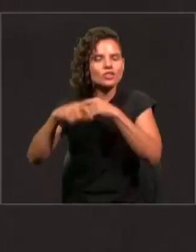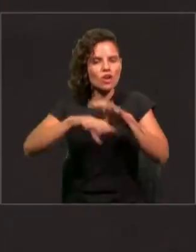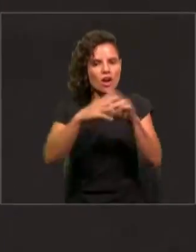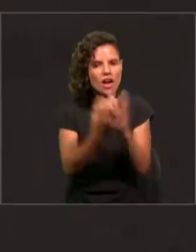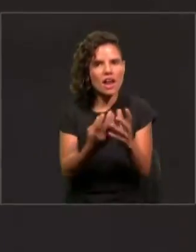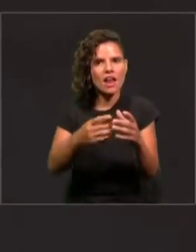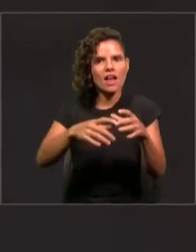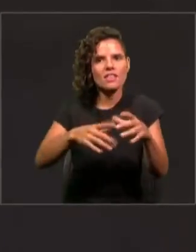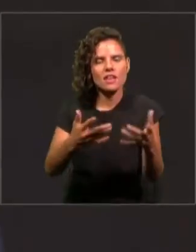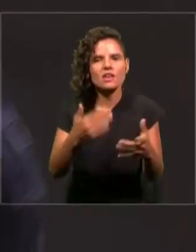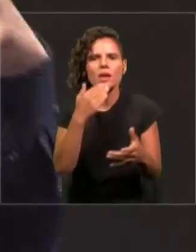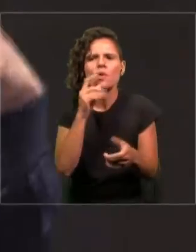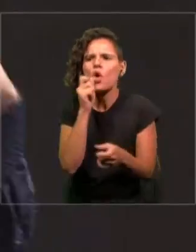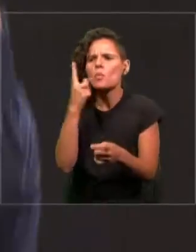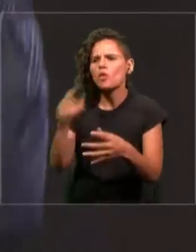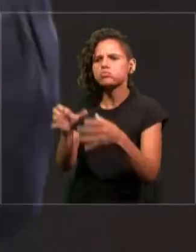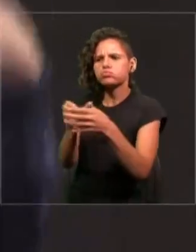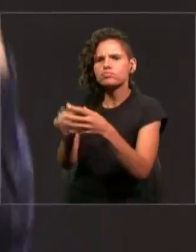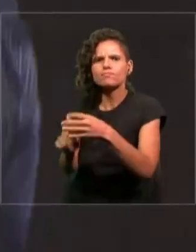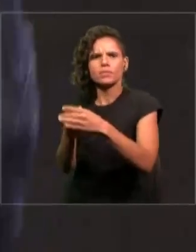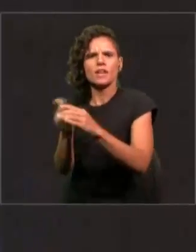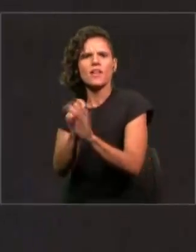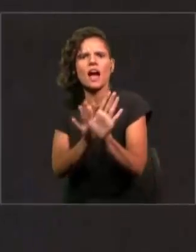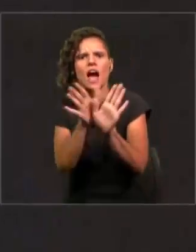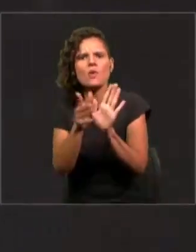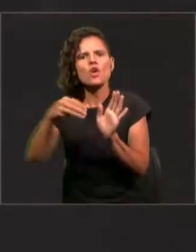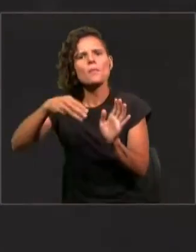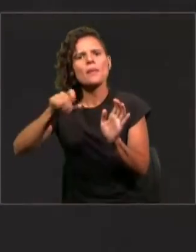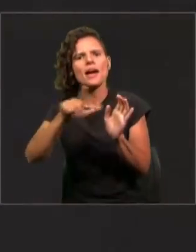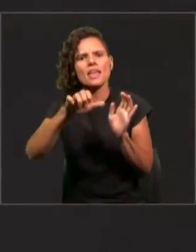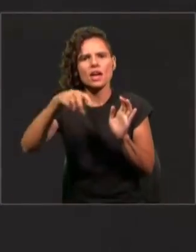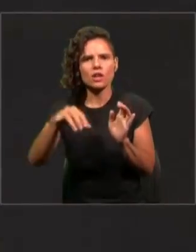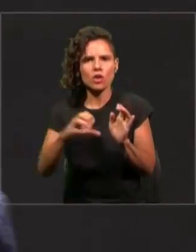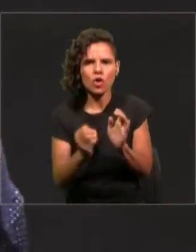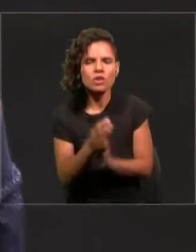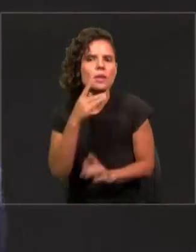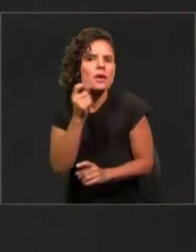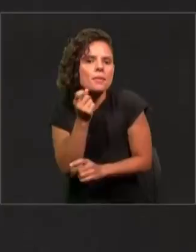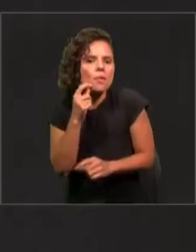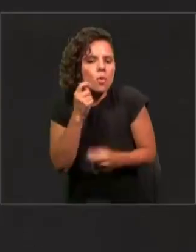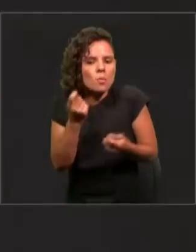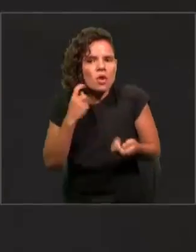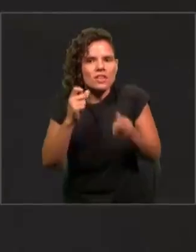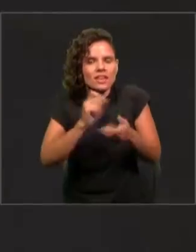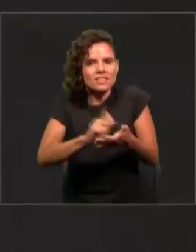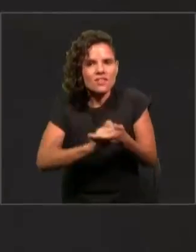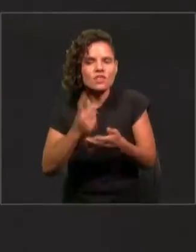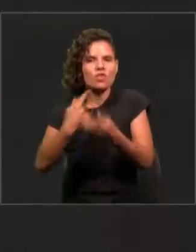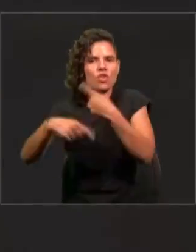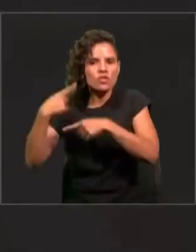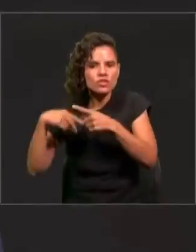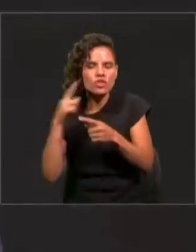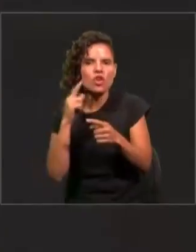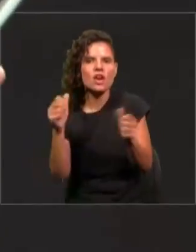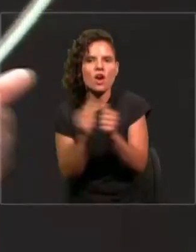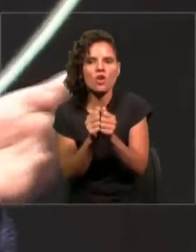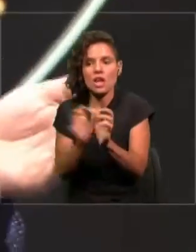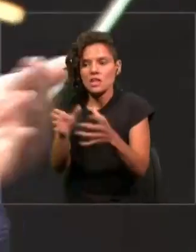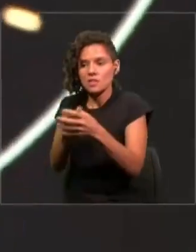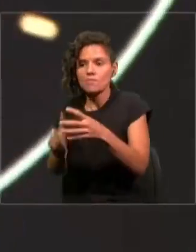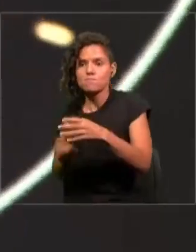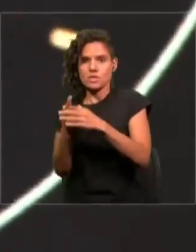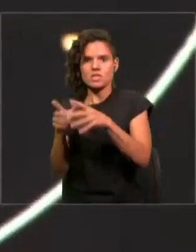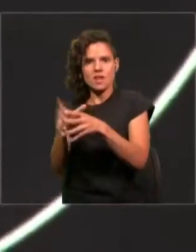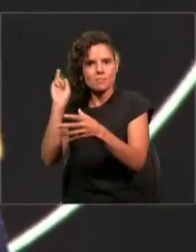fundación de la Coordinadora Arauco Mayeco, es decir, podemos ocupar distintas formas para poder reescribir un relato histórico en la cual las naciones